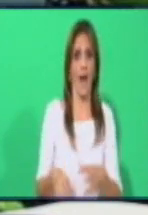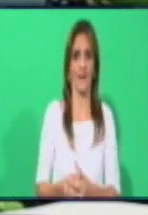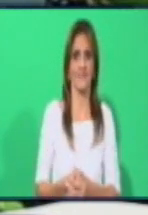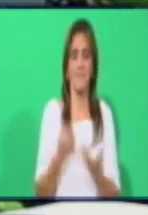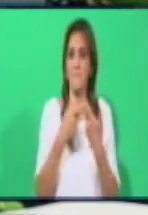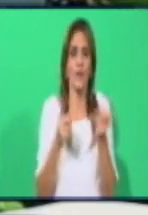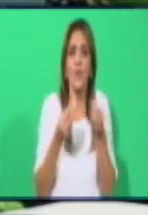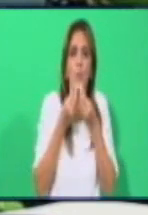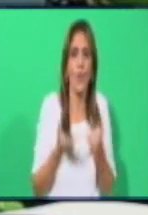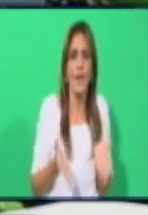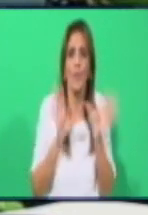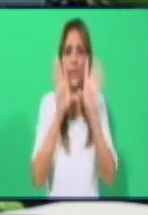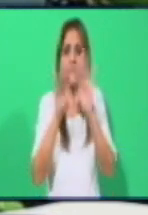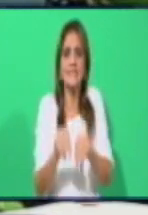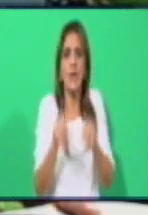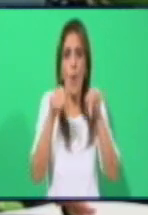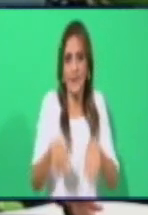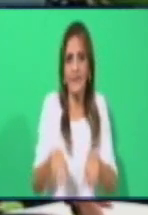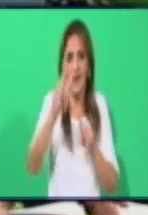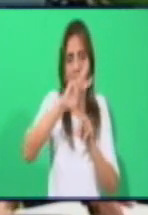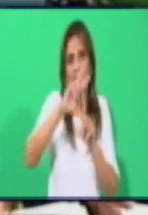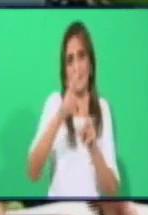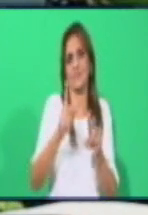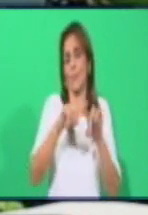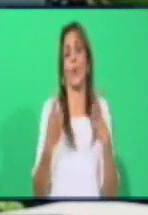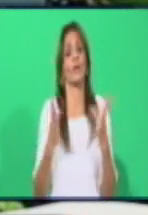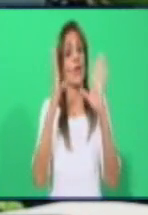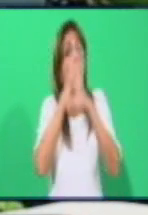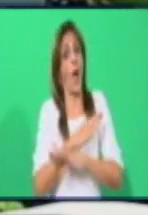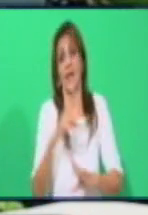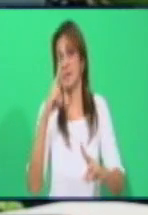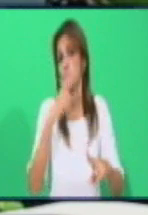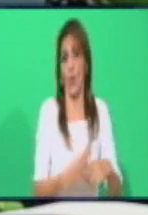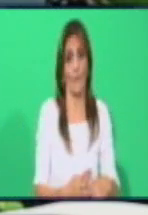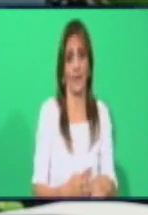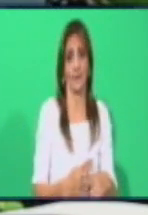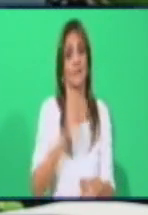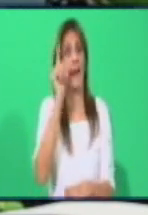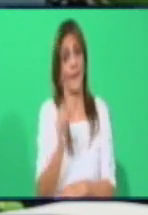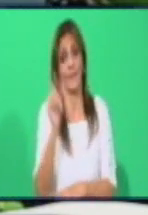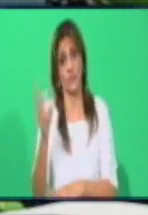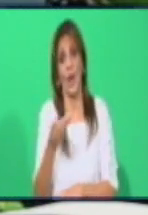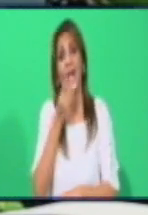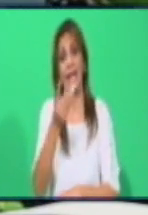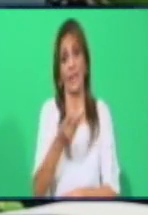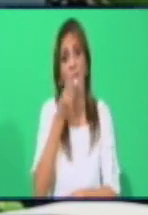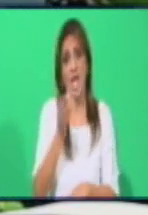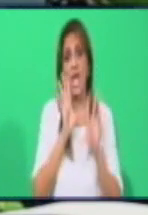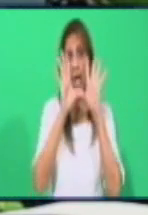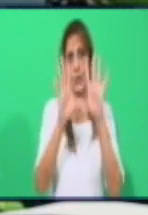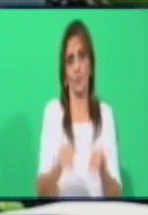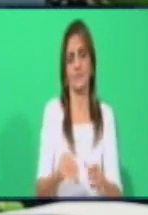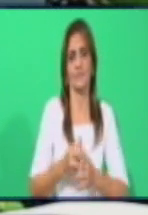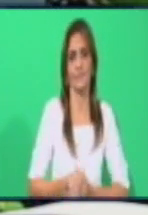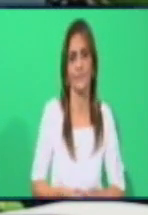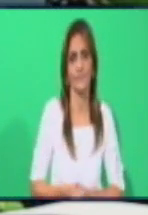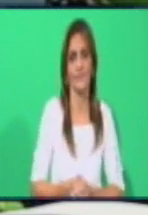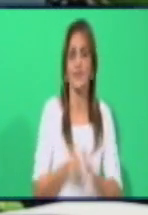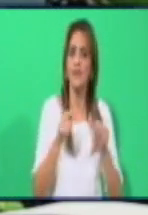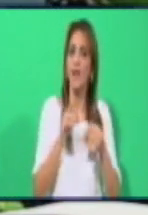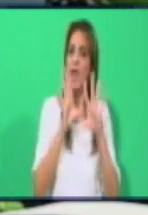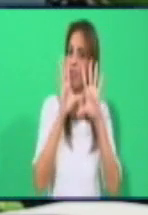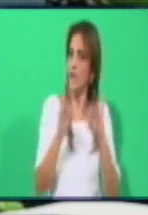programa, porque además no hay nombre de la persona que está haciendo esa denuncia. Y de paso los exhorto, si usted va a hacer una denuncia, tiene